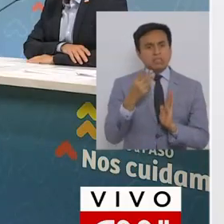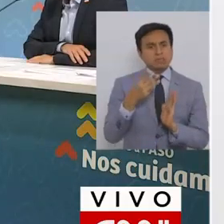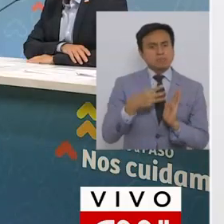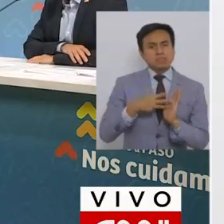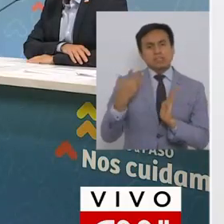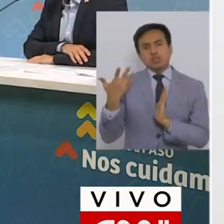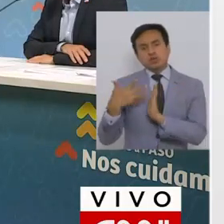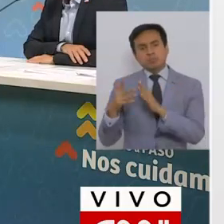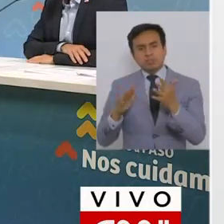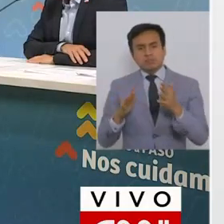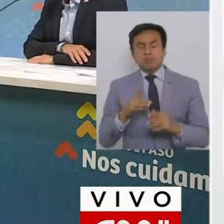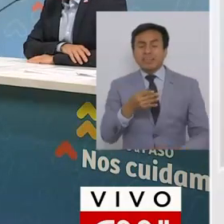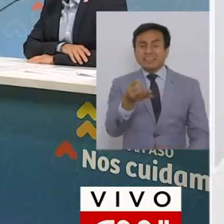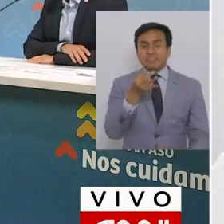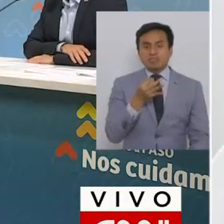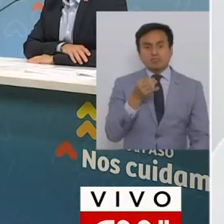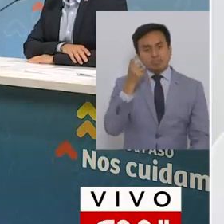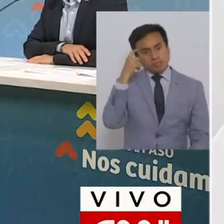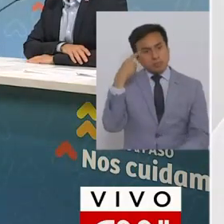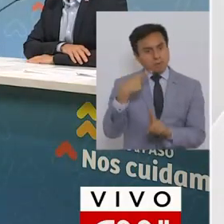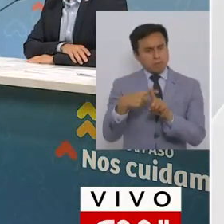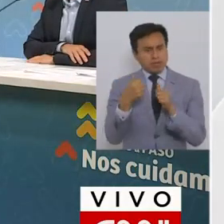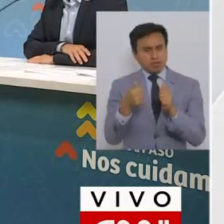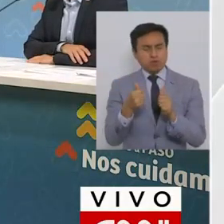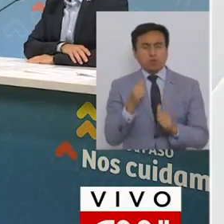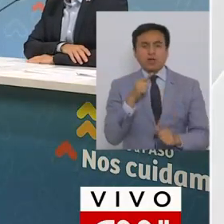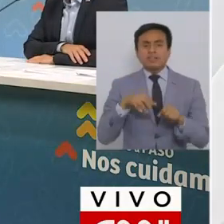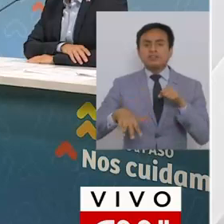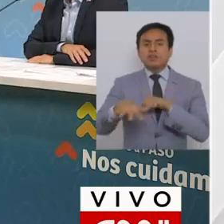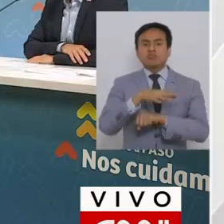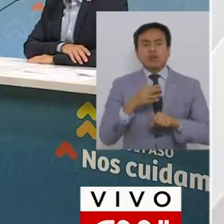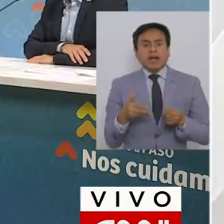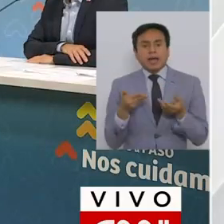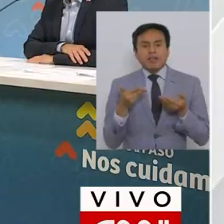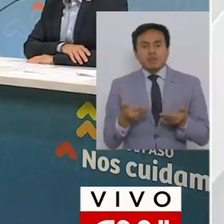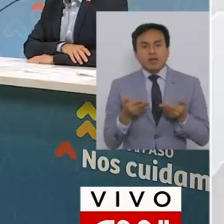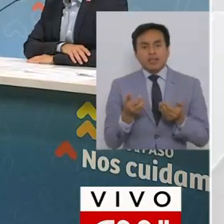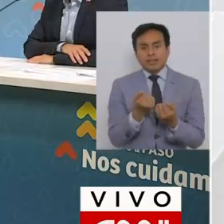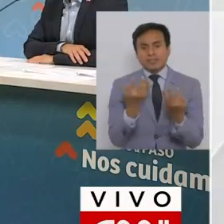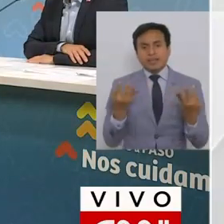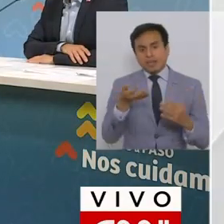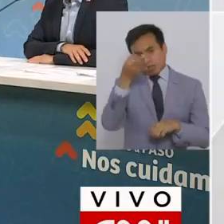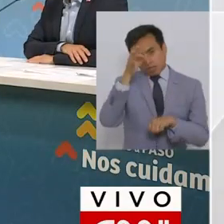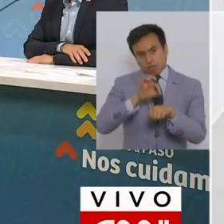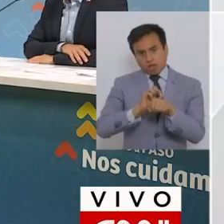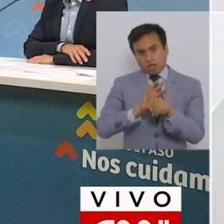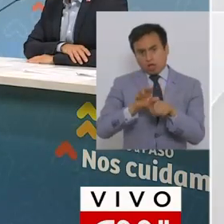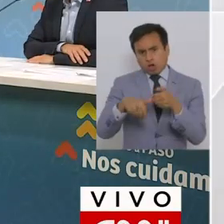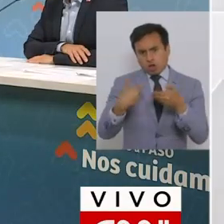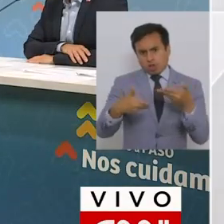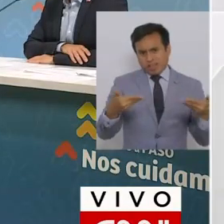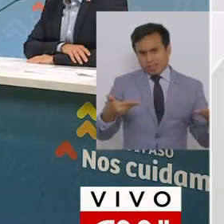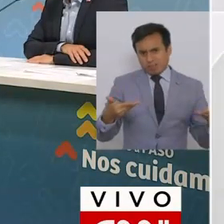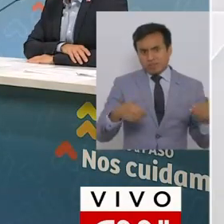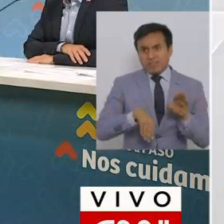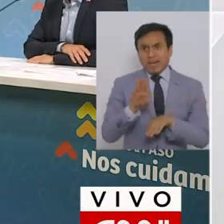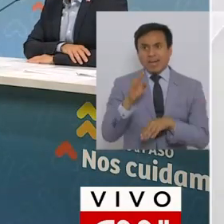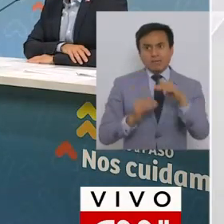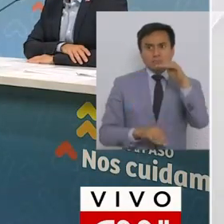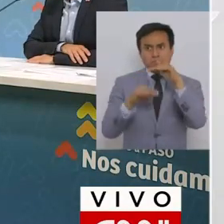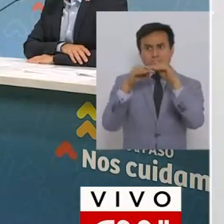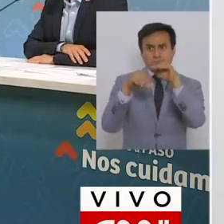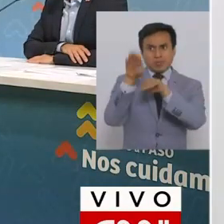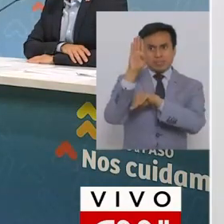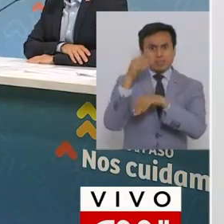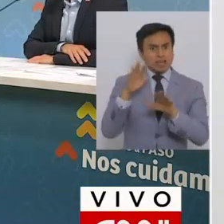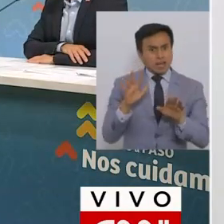3.000 y 5.000 casos. Usted dijo que eso es esperanzador. ¿Cuál es la situación actual de la cantidad de contagios? ¿Ya pasamos el pic de